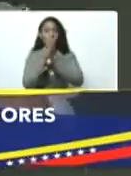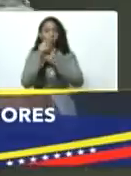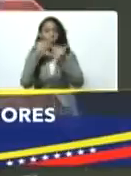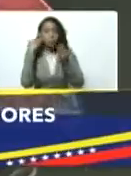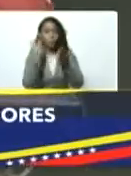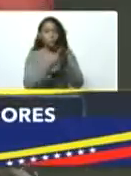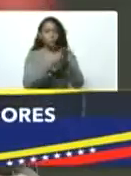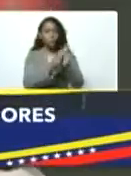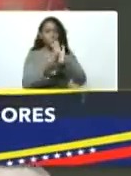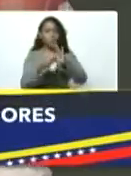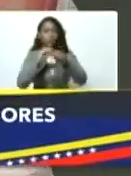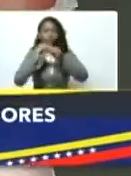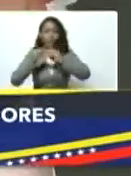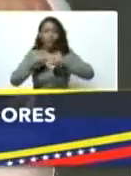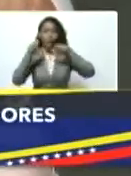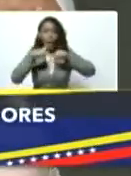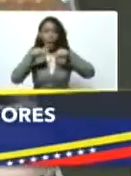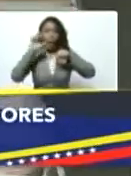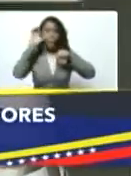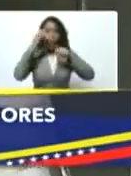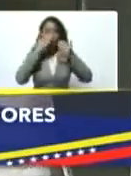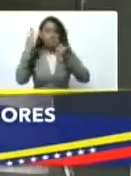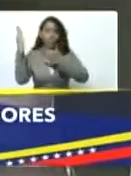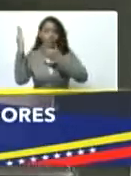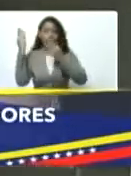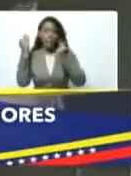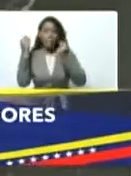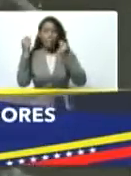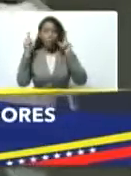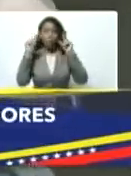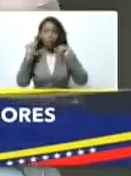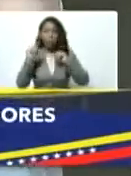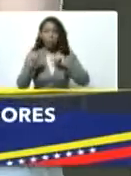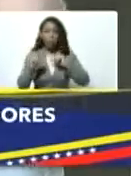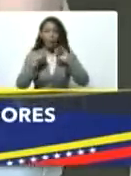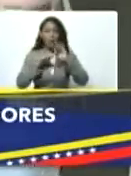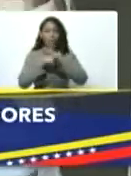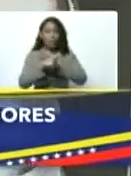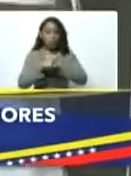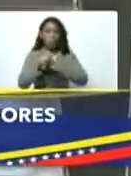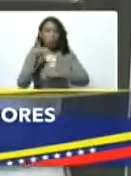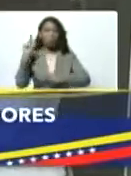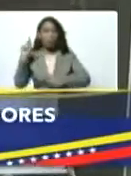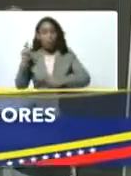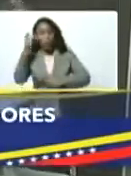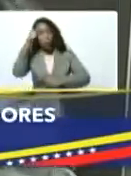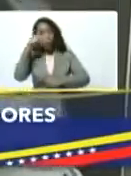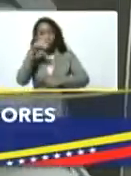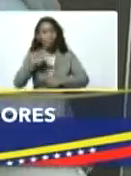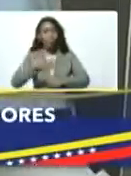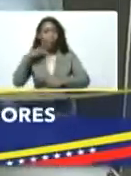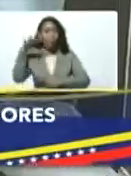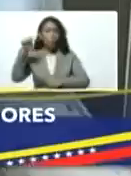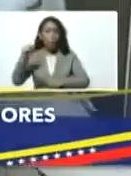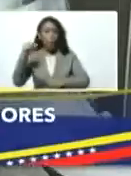está fabricando en el país, presidente, y a precios justos, a precios accesibles para nuestro pueblo. Tenemos a don Manuel Grill.